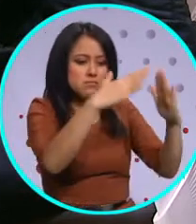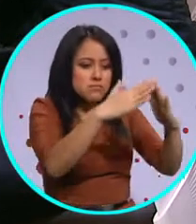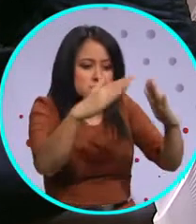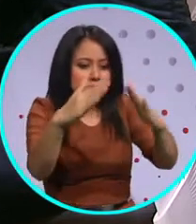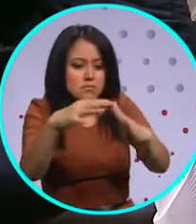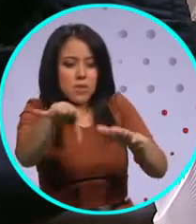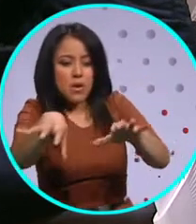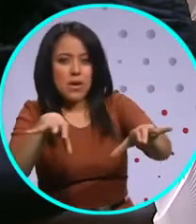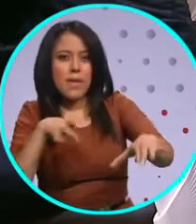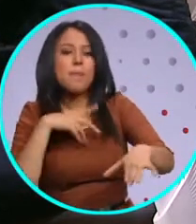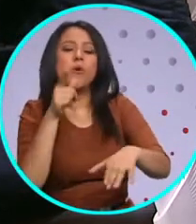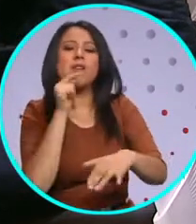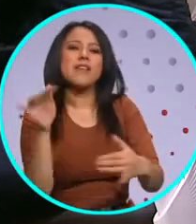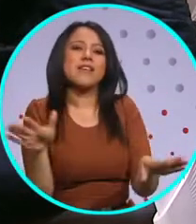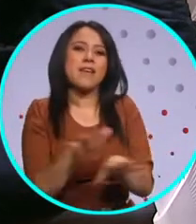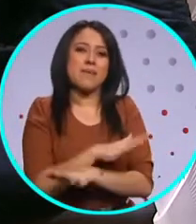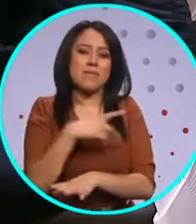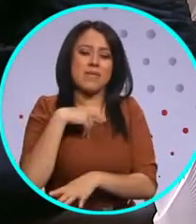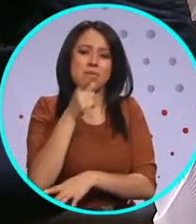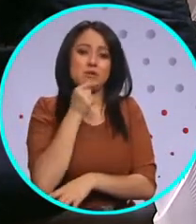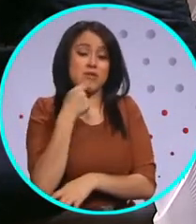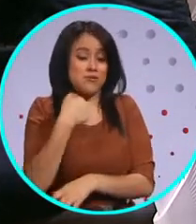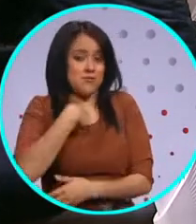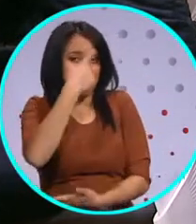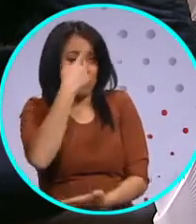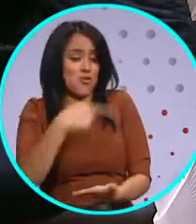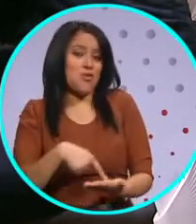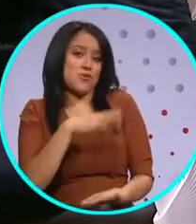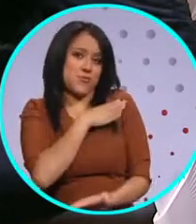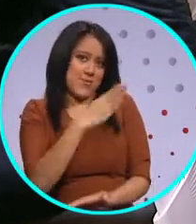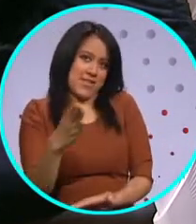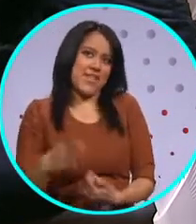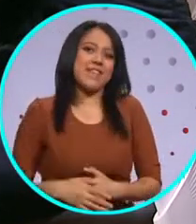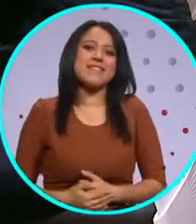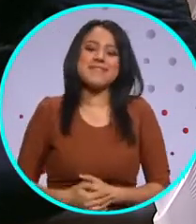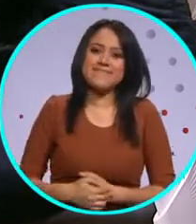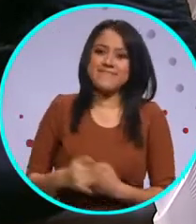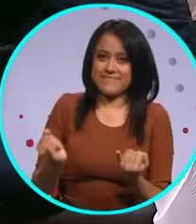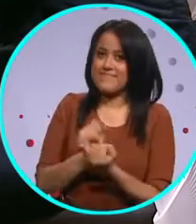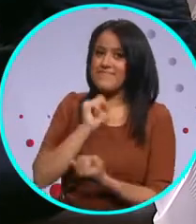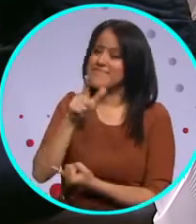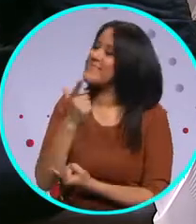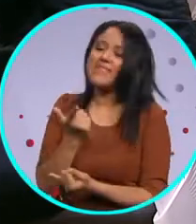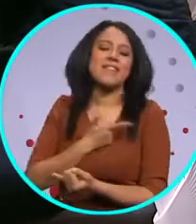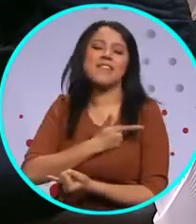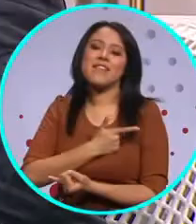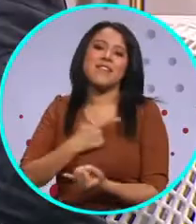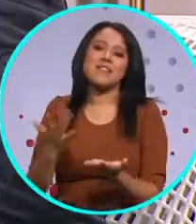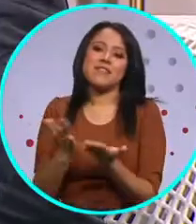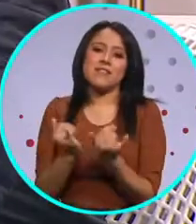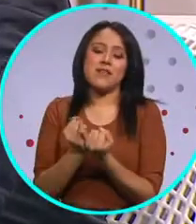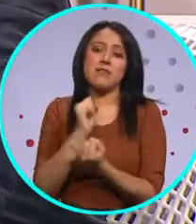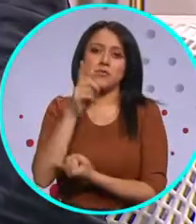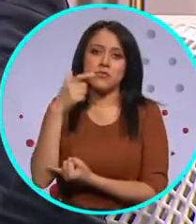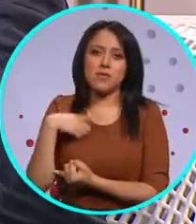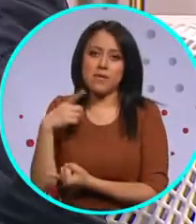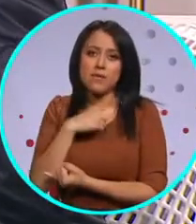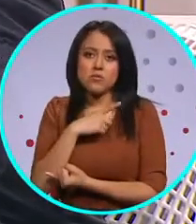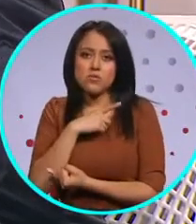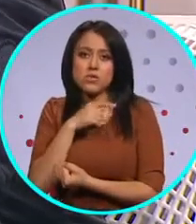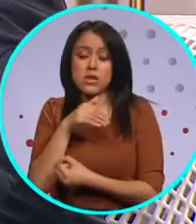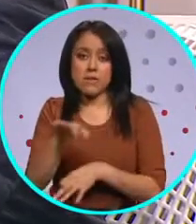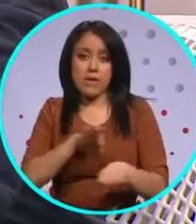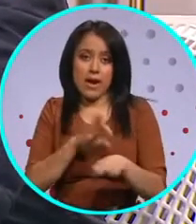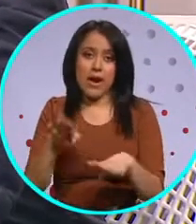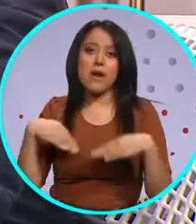cambio de toda la población ante policía es a tener una policía padrísima méxico sí yo creo que si lo que necesitamos todavía es trabajar en la percepción de la gente en la